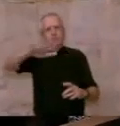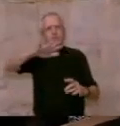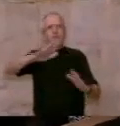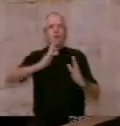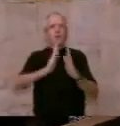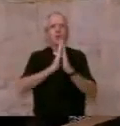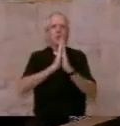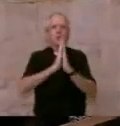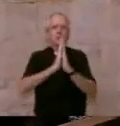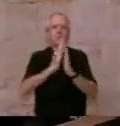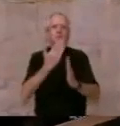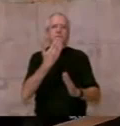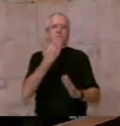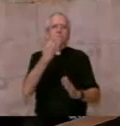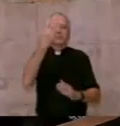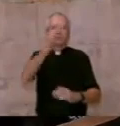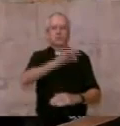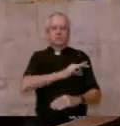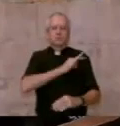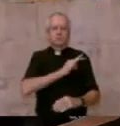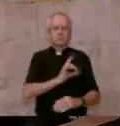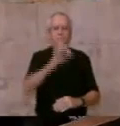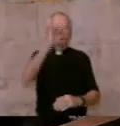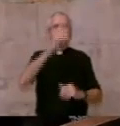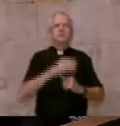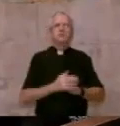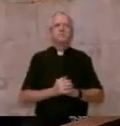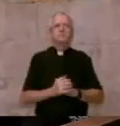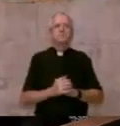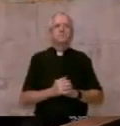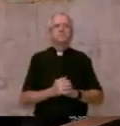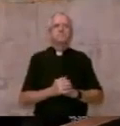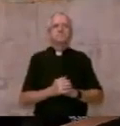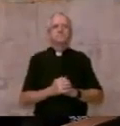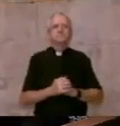diócesis. Roguemos al Señor.